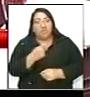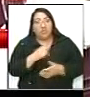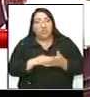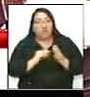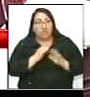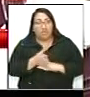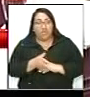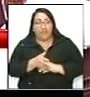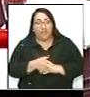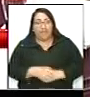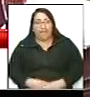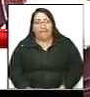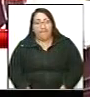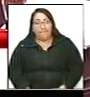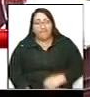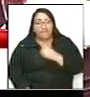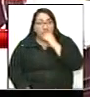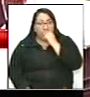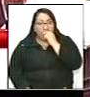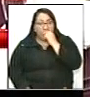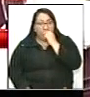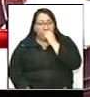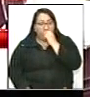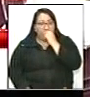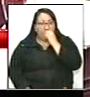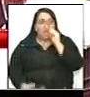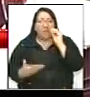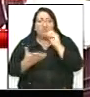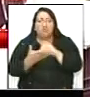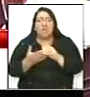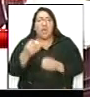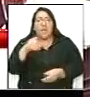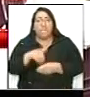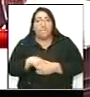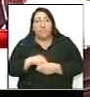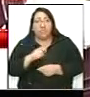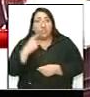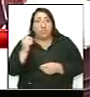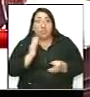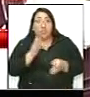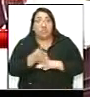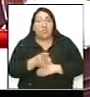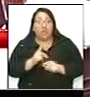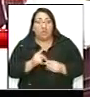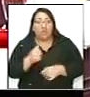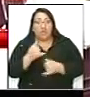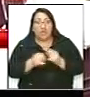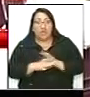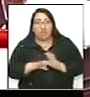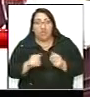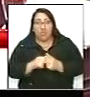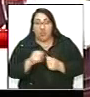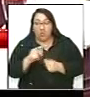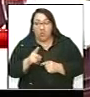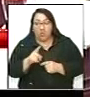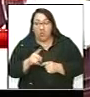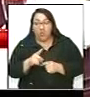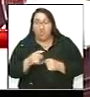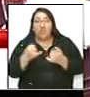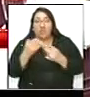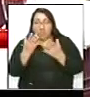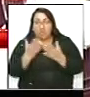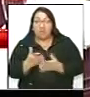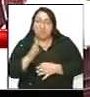van, sé que me estoy saliendo del tema, pero solamente van a postular, solo a postular a aquellos que han terminado con un determinado